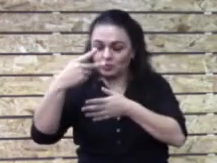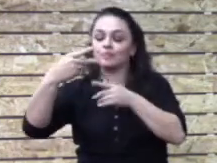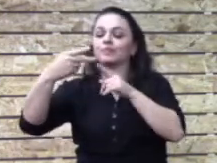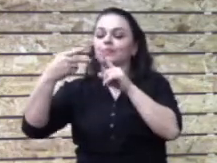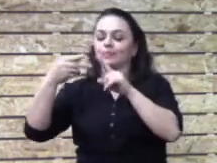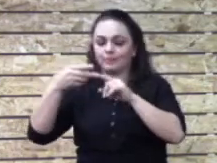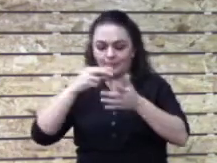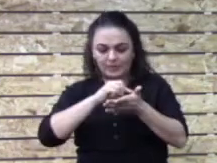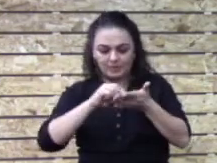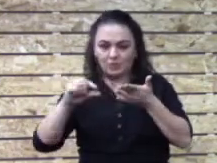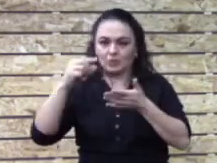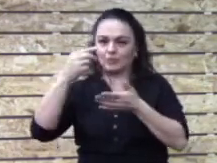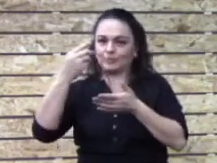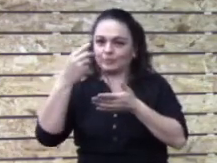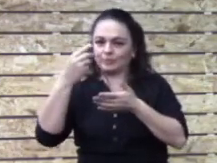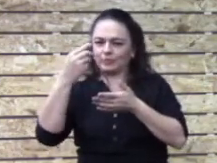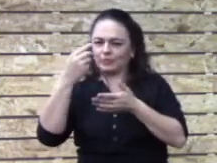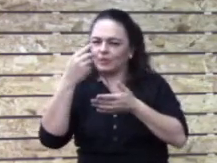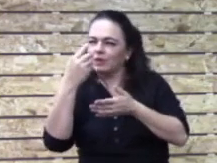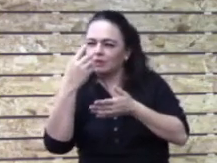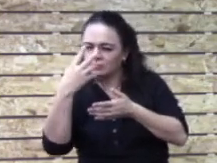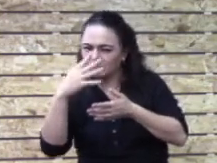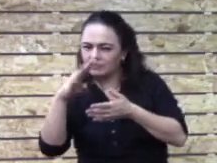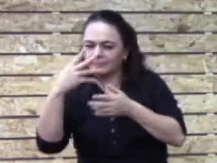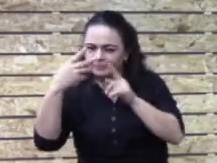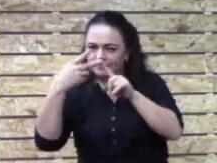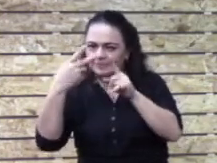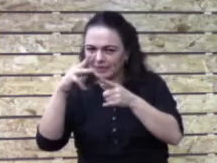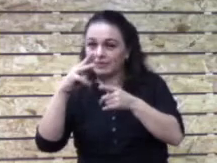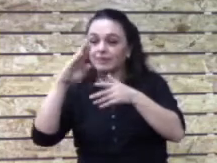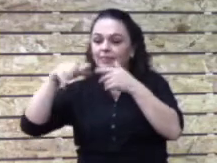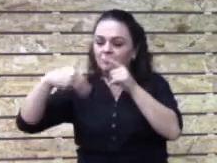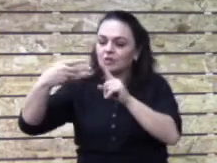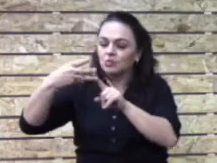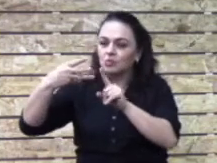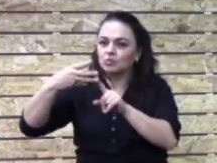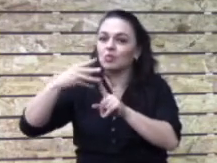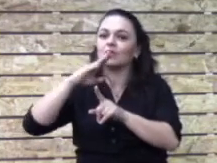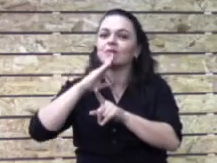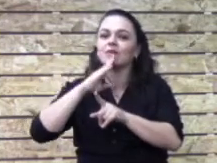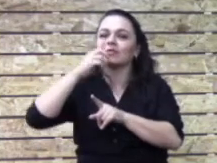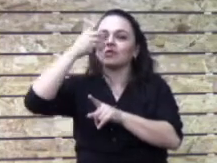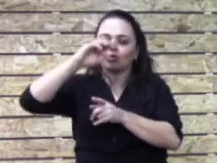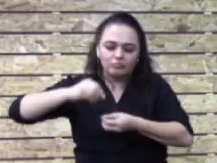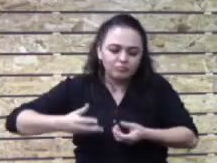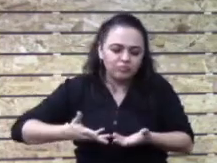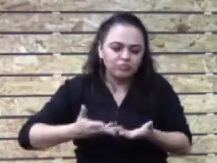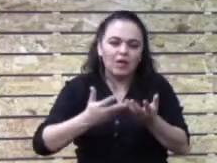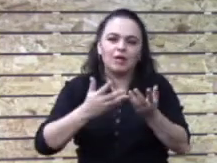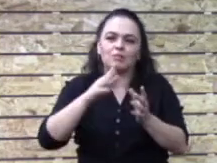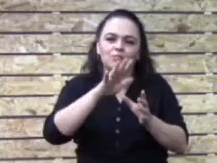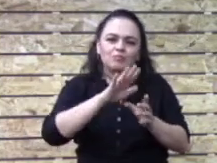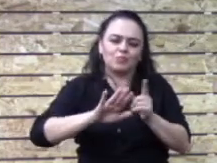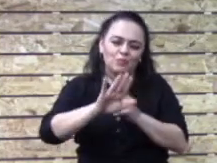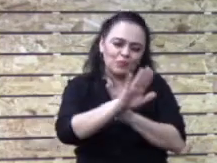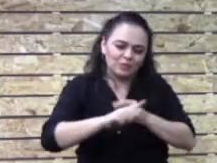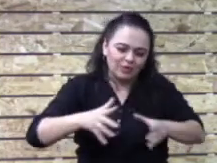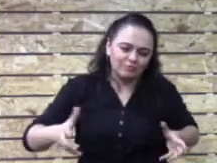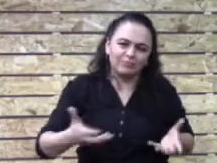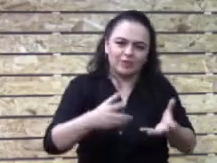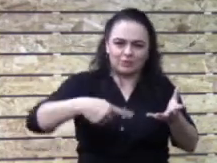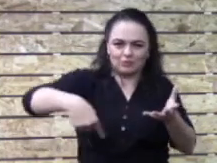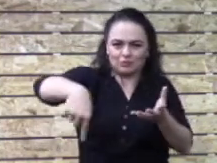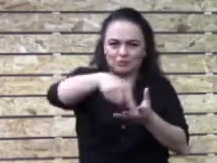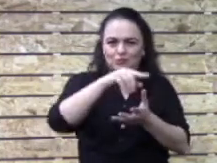y finalmente tiene también la voz de el protector, el poeta, el pueblo, el protector. Y